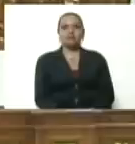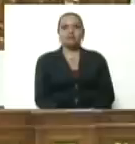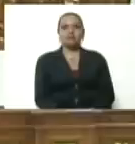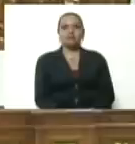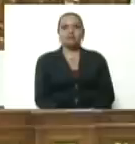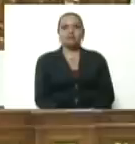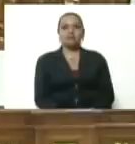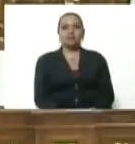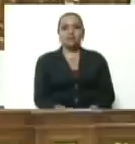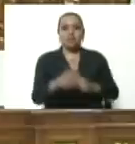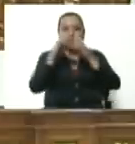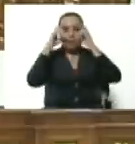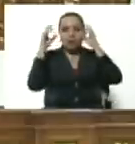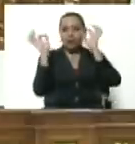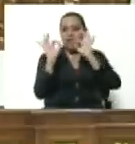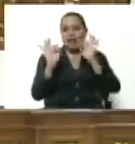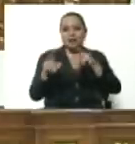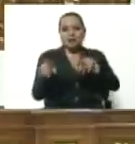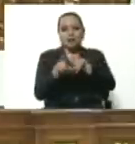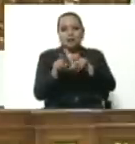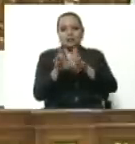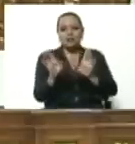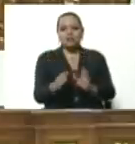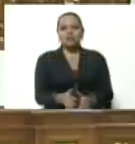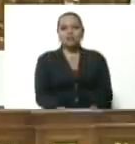No veo nada, pero igualito, pero...